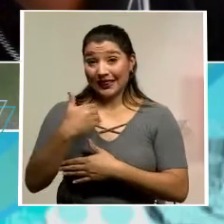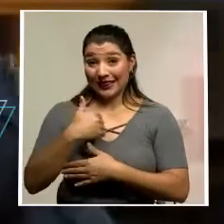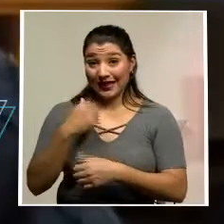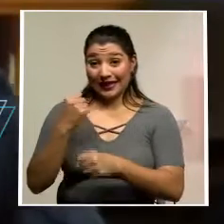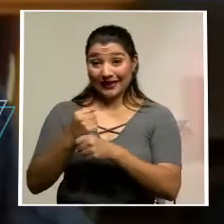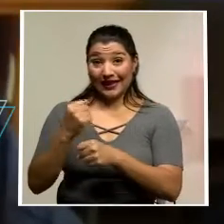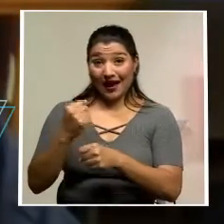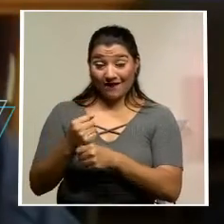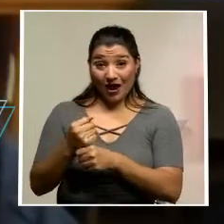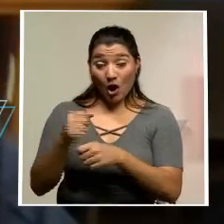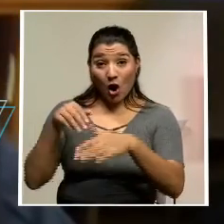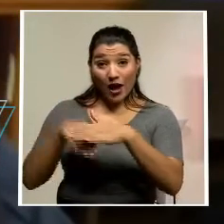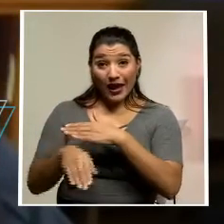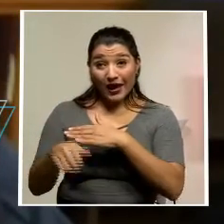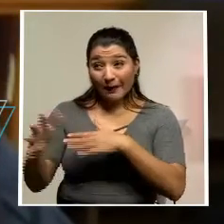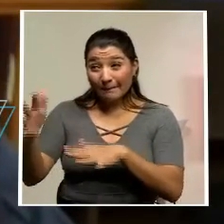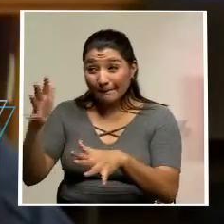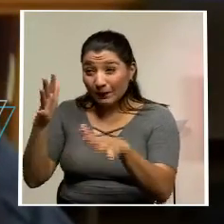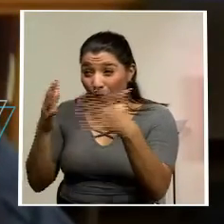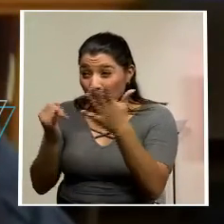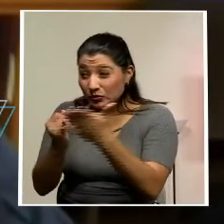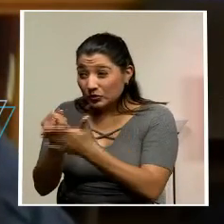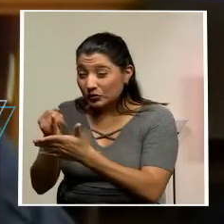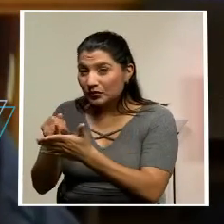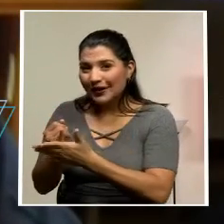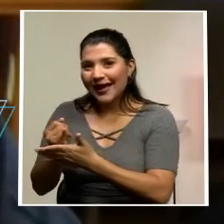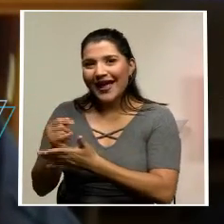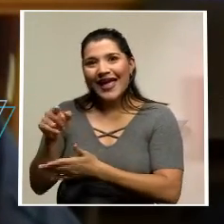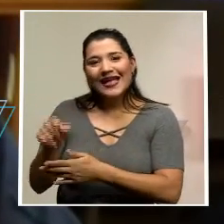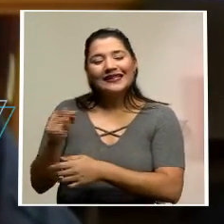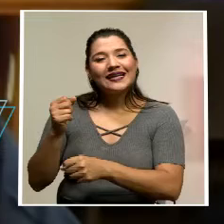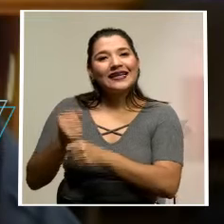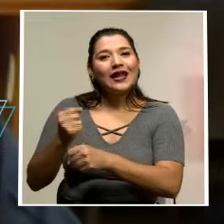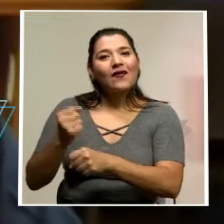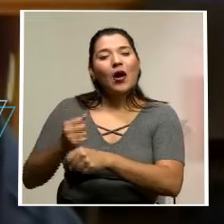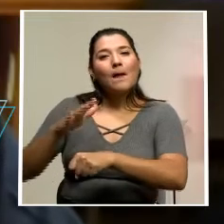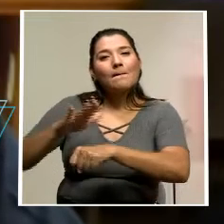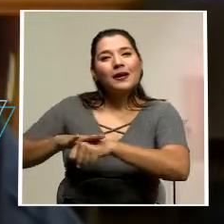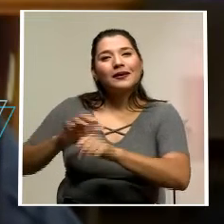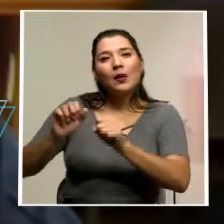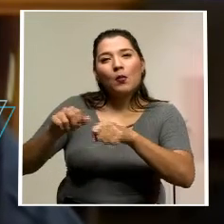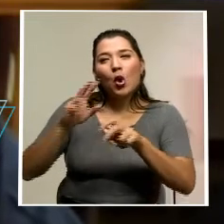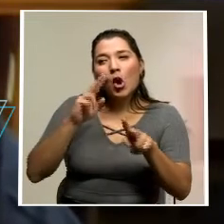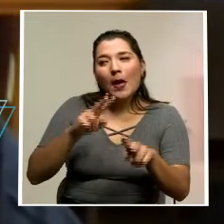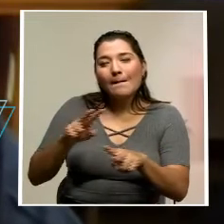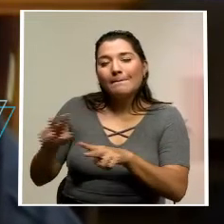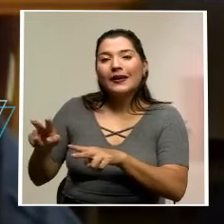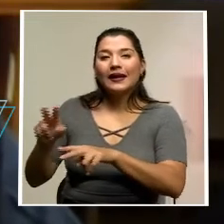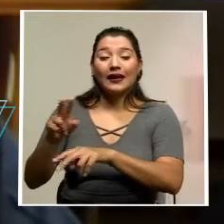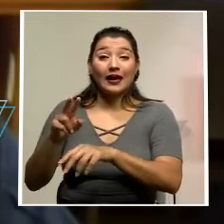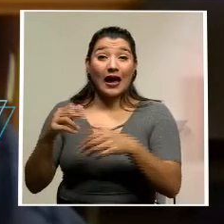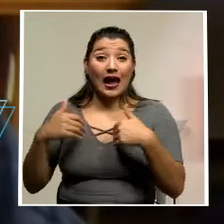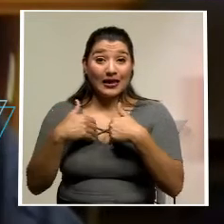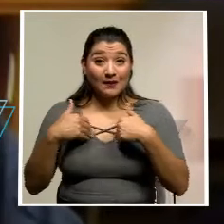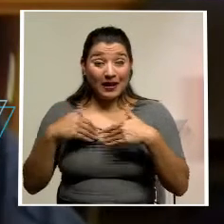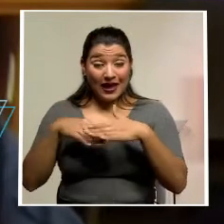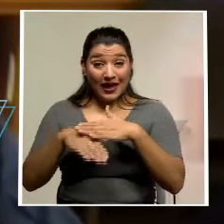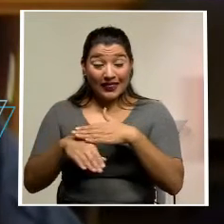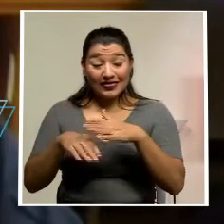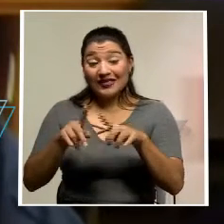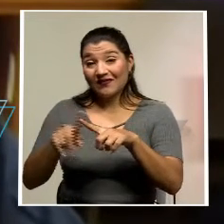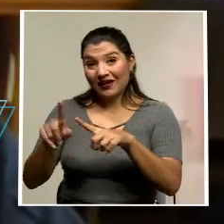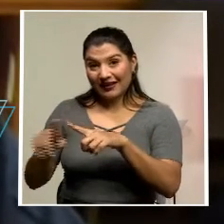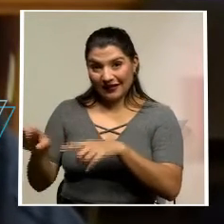trabajo de campo que nosotros hacemos es que nos permite ver estos animales, ¿verdad? En diferentes formas.